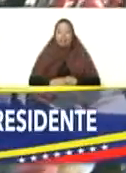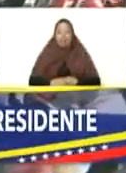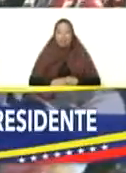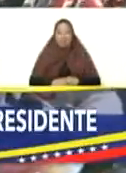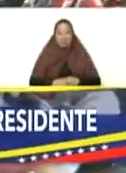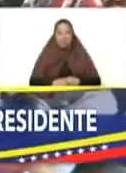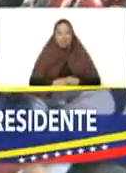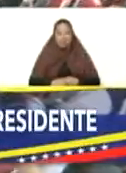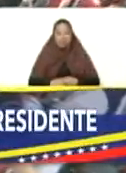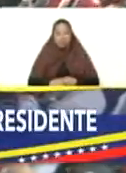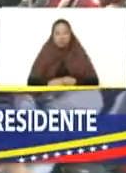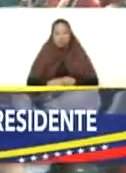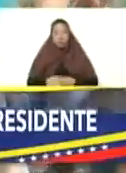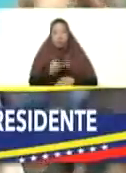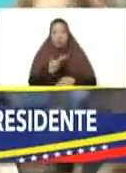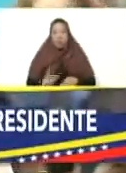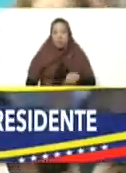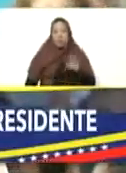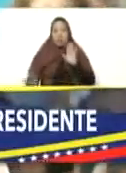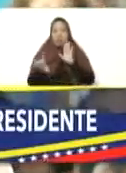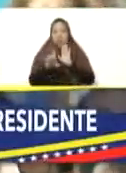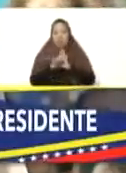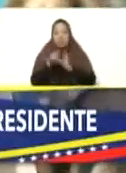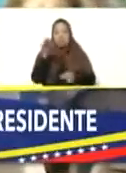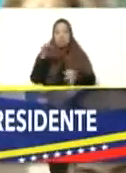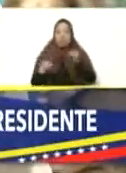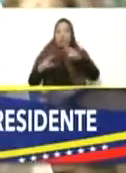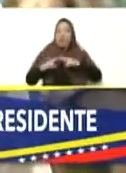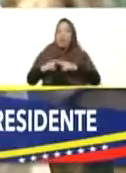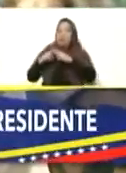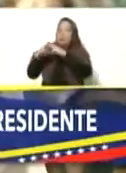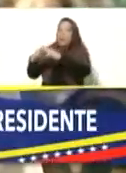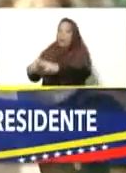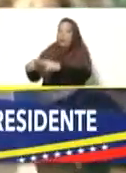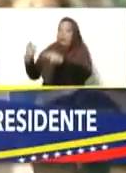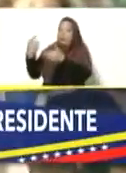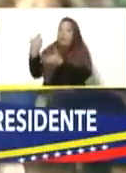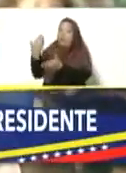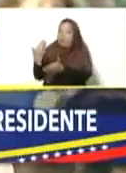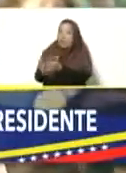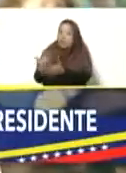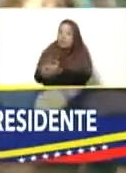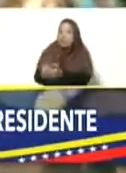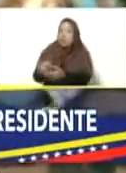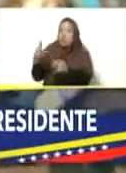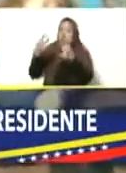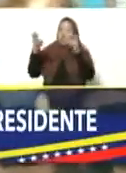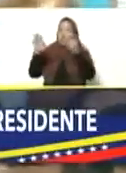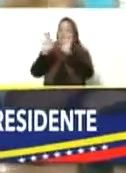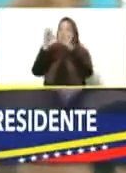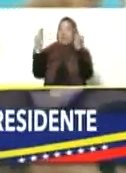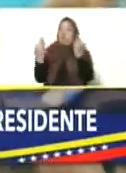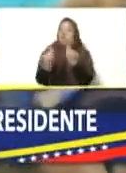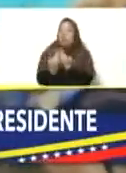si el presidente de la ley establece la entrega del título de propiedad multifamiliar